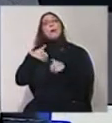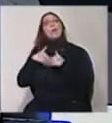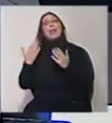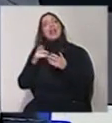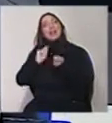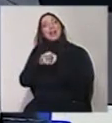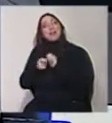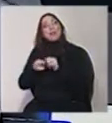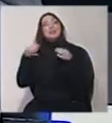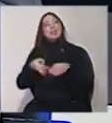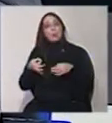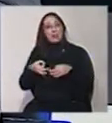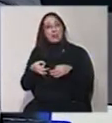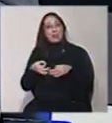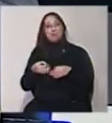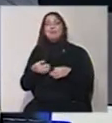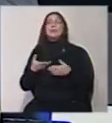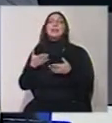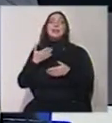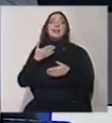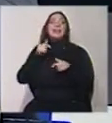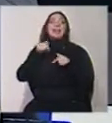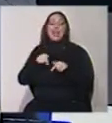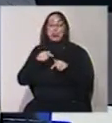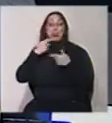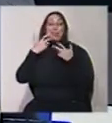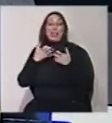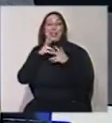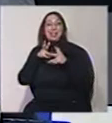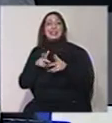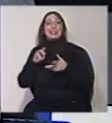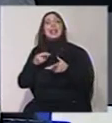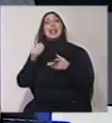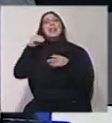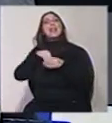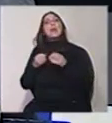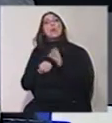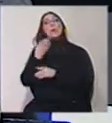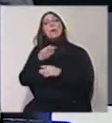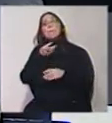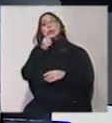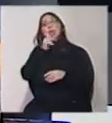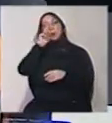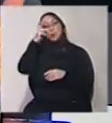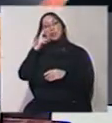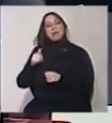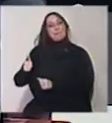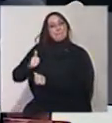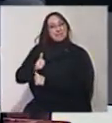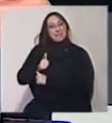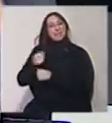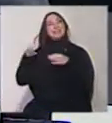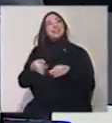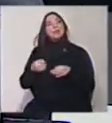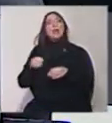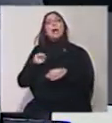relación a la seguridad. En el entendido, por ejemplo, esto que se denomina la conformación de la nueva policía uruguaya, la militarización de la seguridad pública